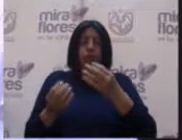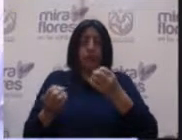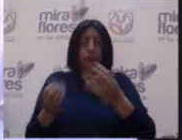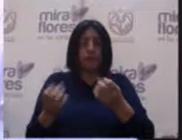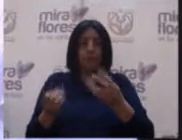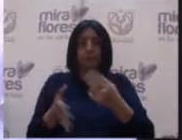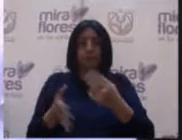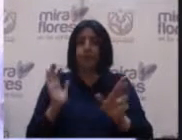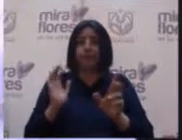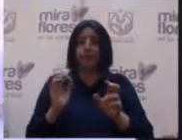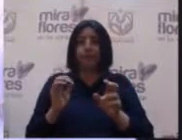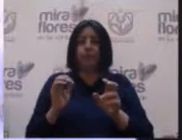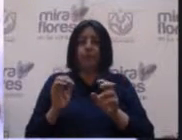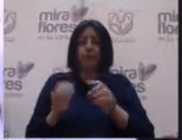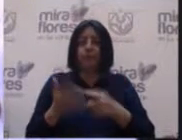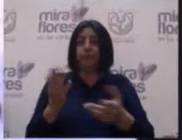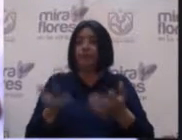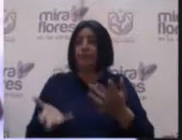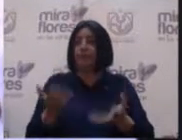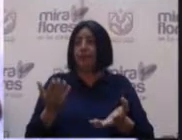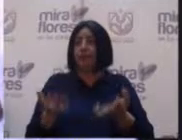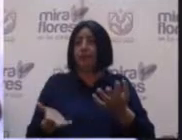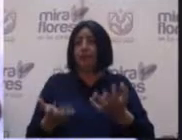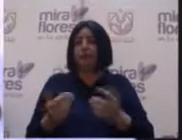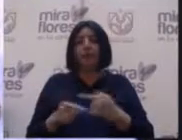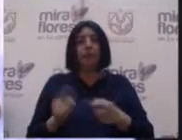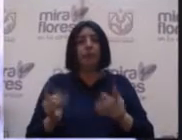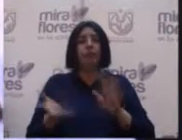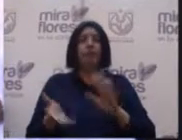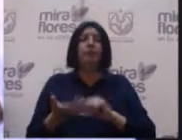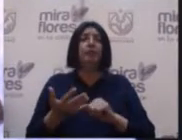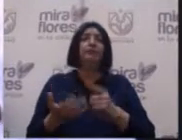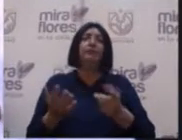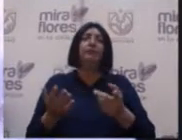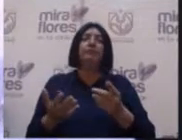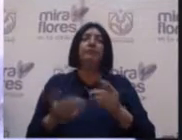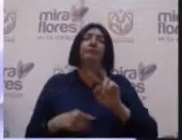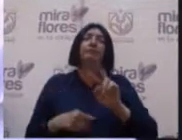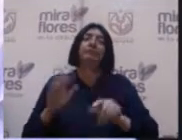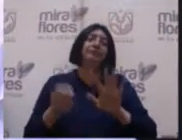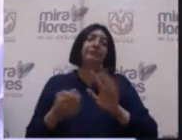recibamos el informe que es posiblemente para el año, no sé,